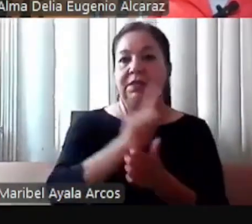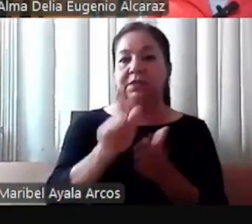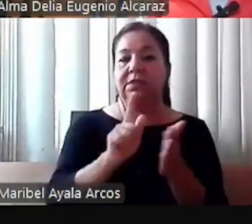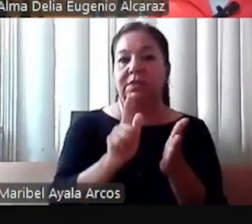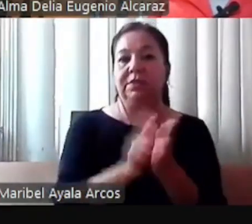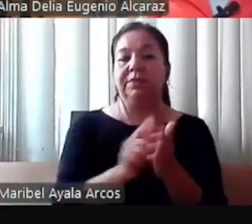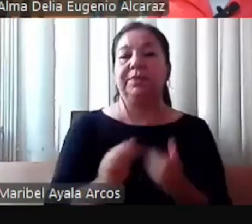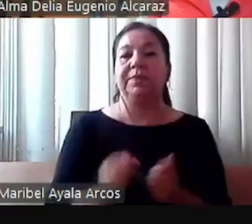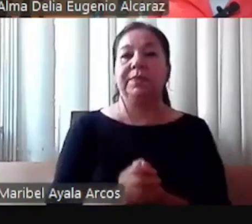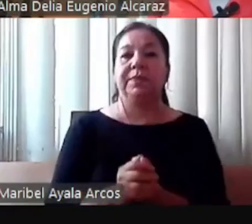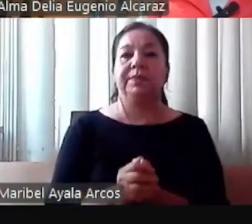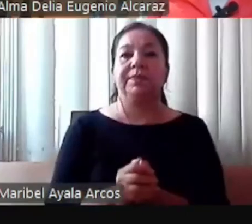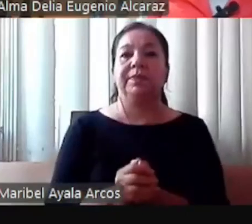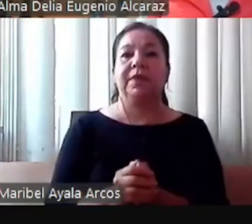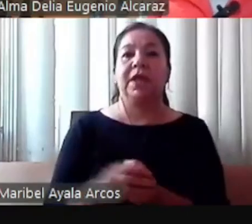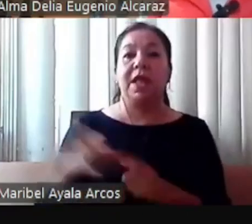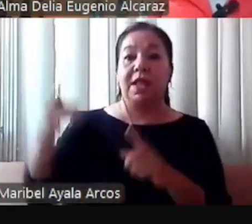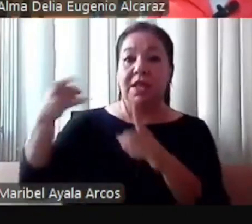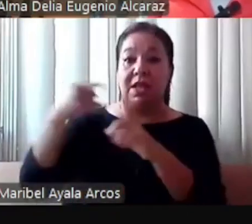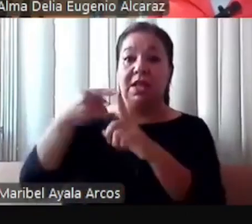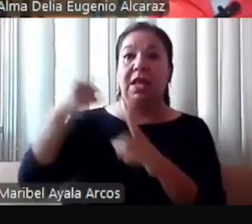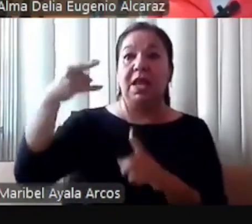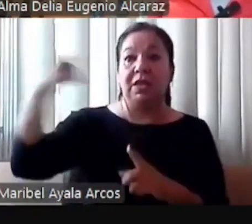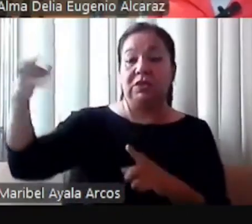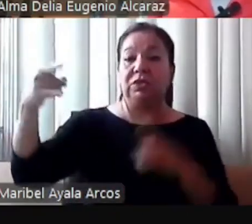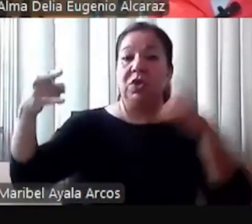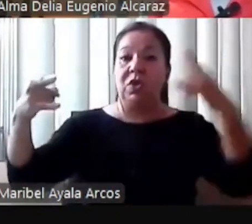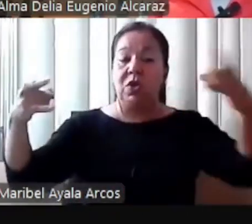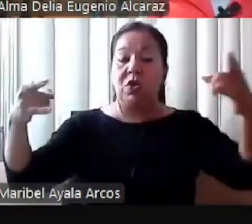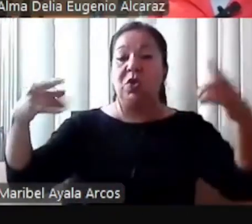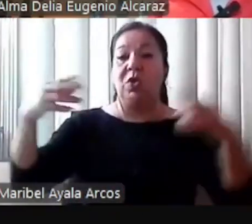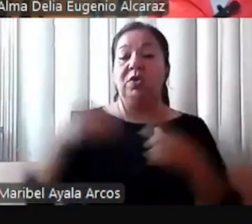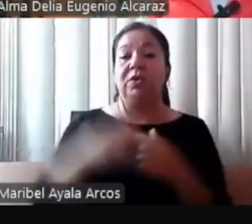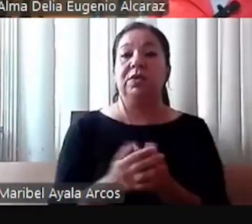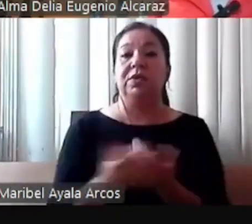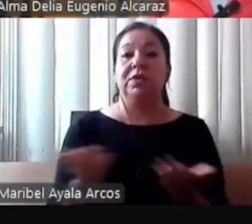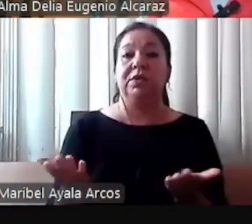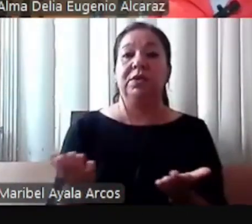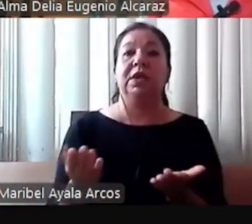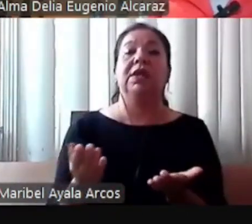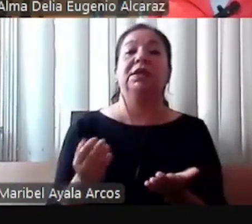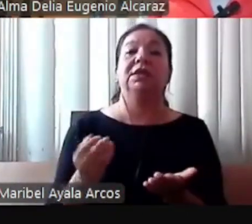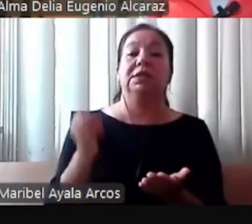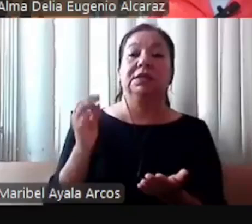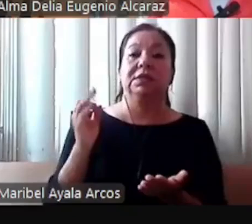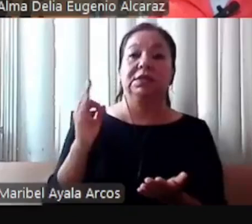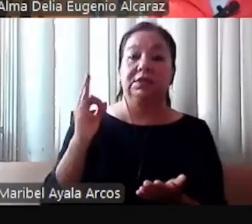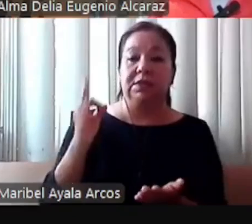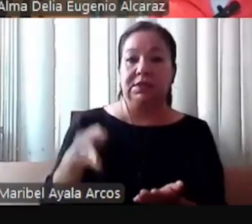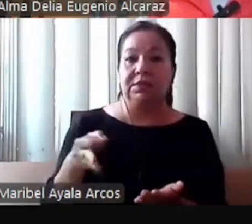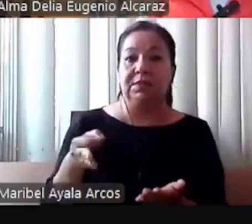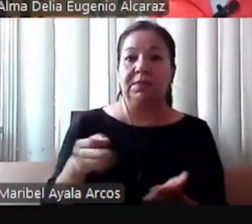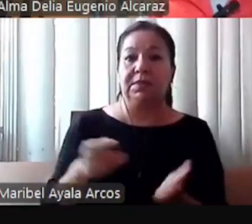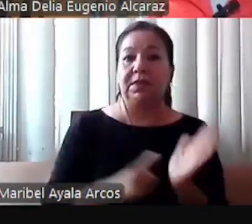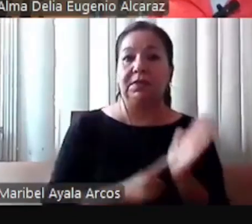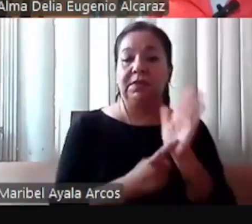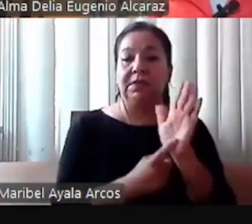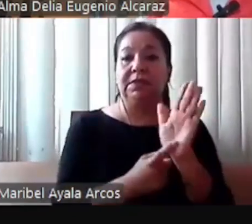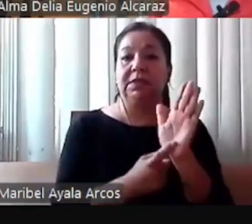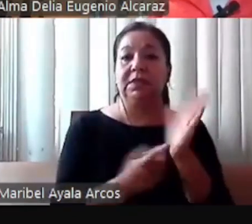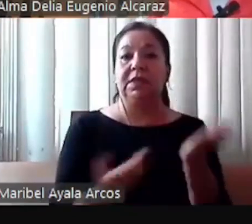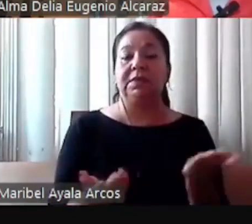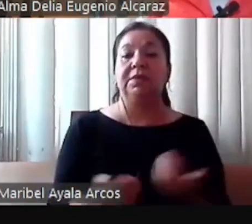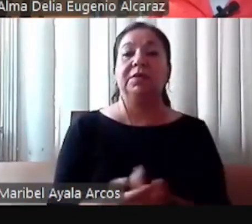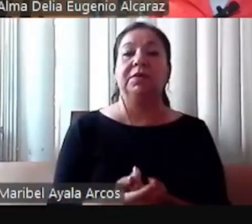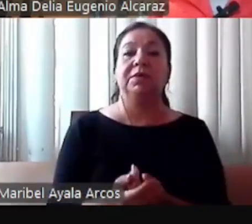Respecto a las lonas denunciadas, se propone tener por acreditada la existencia de las mismas, sello de conformidad con el indicio presentado por el actor, así